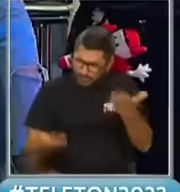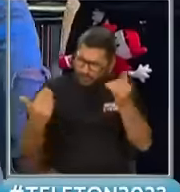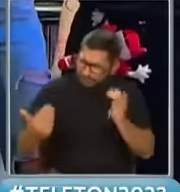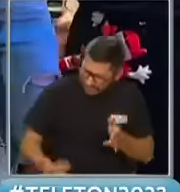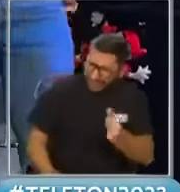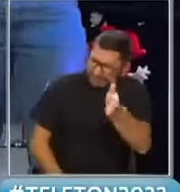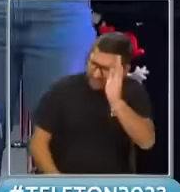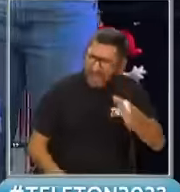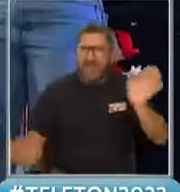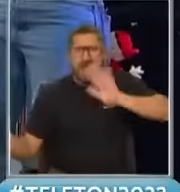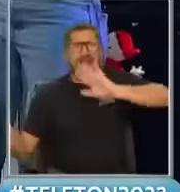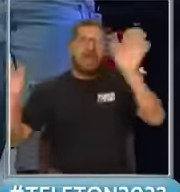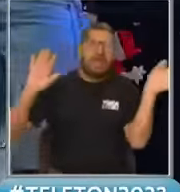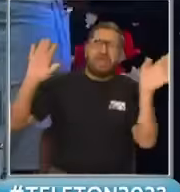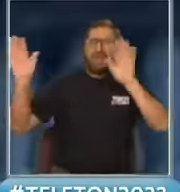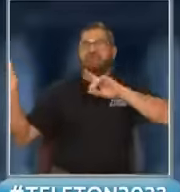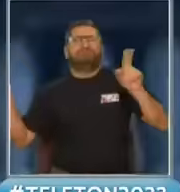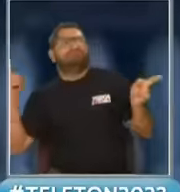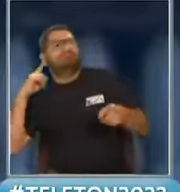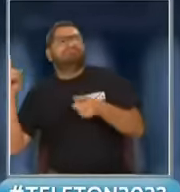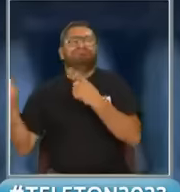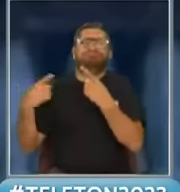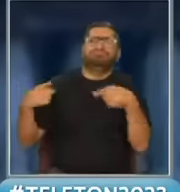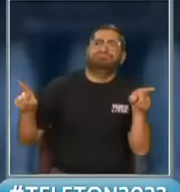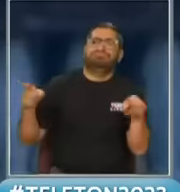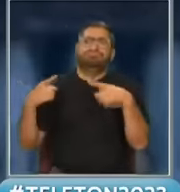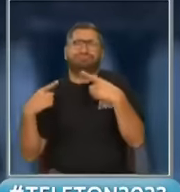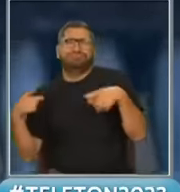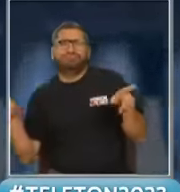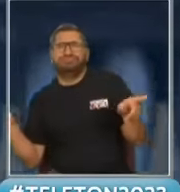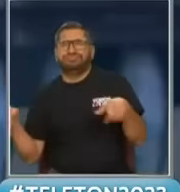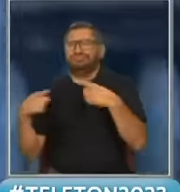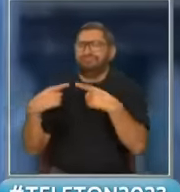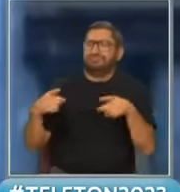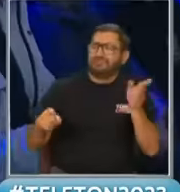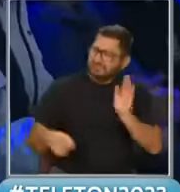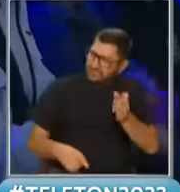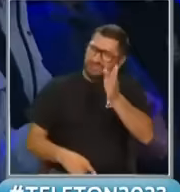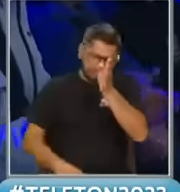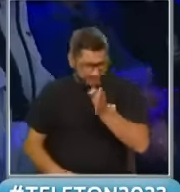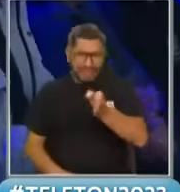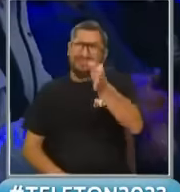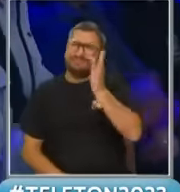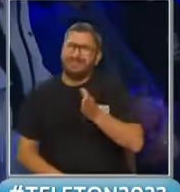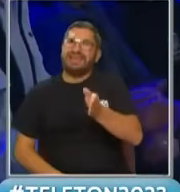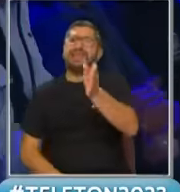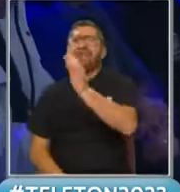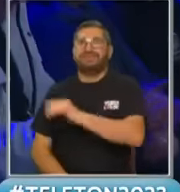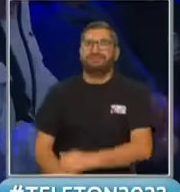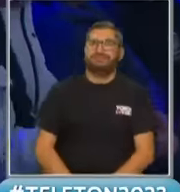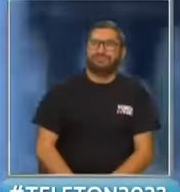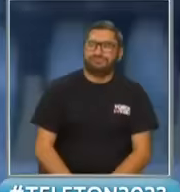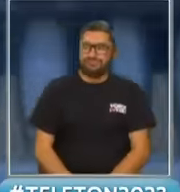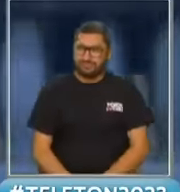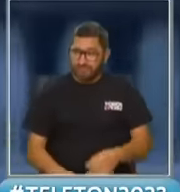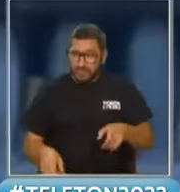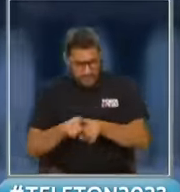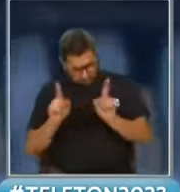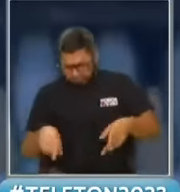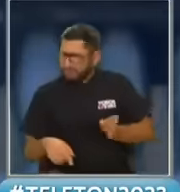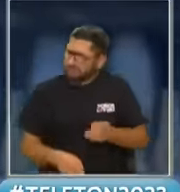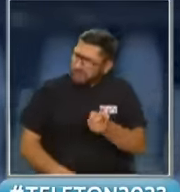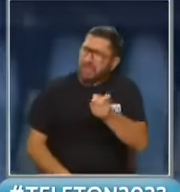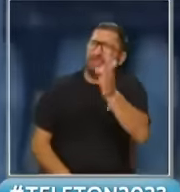nomás. Flaco. Gracias. Sigan nomás, sigan nomás, sigan nomás. Sigan nomás, sigan nomás, sigan nomás, así,